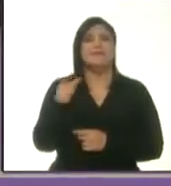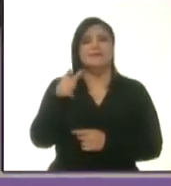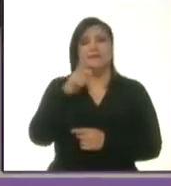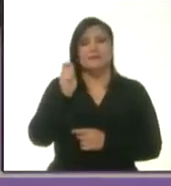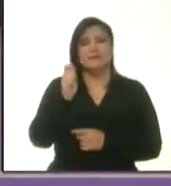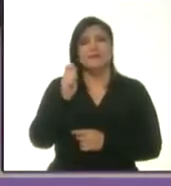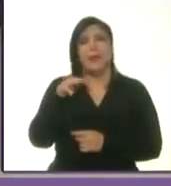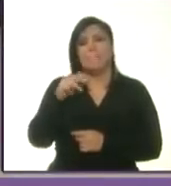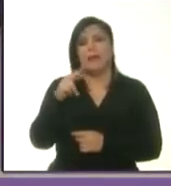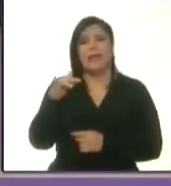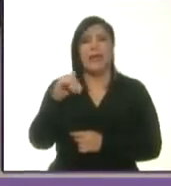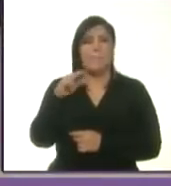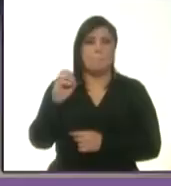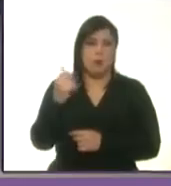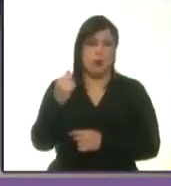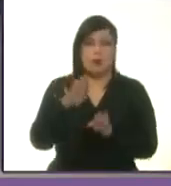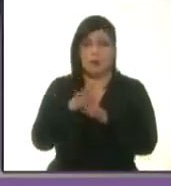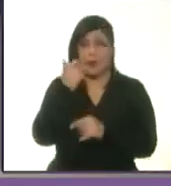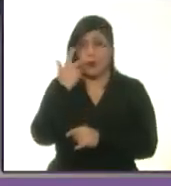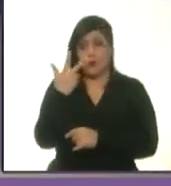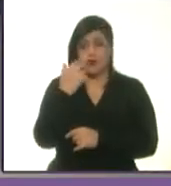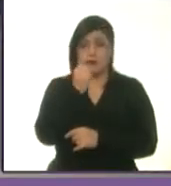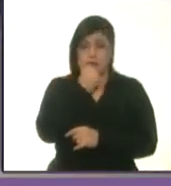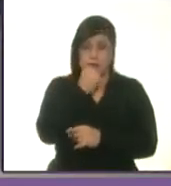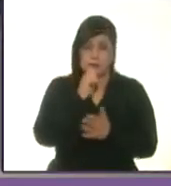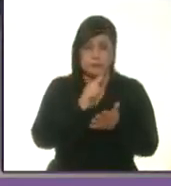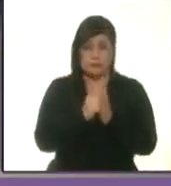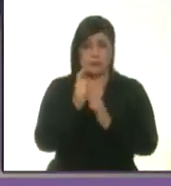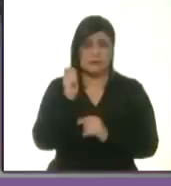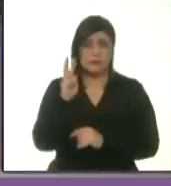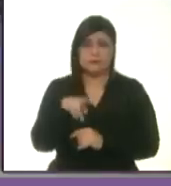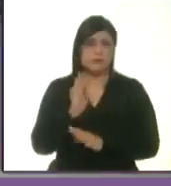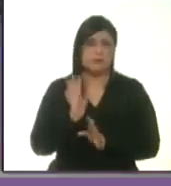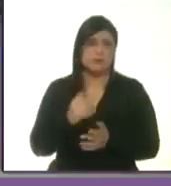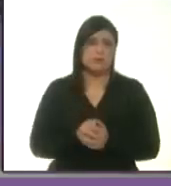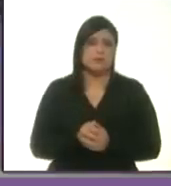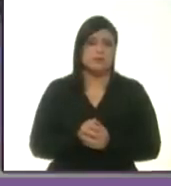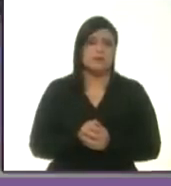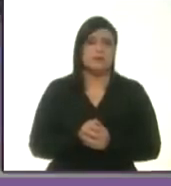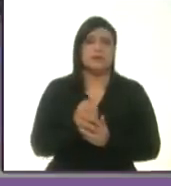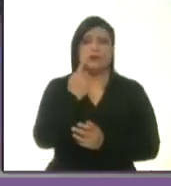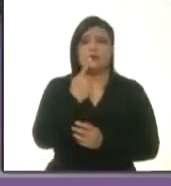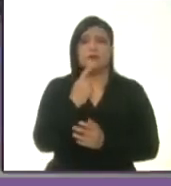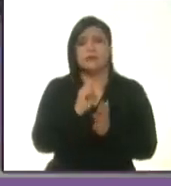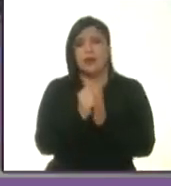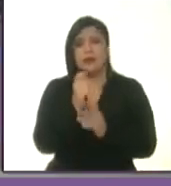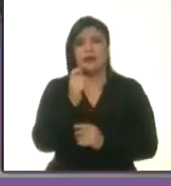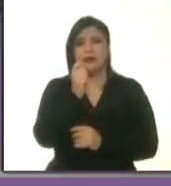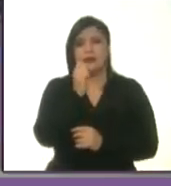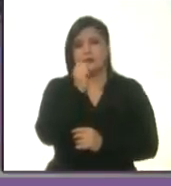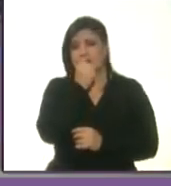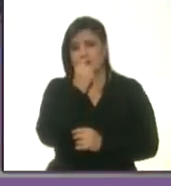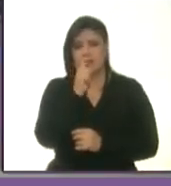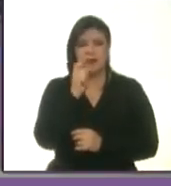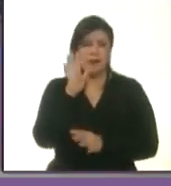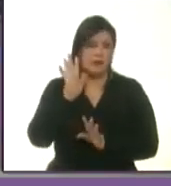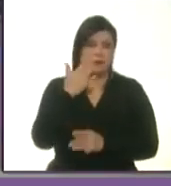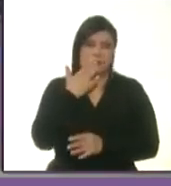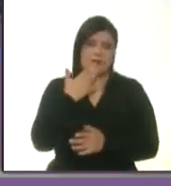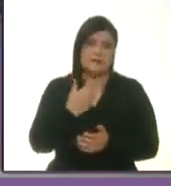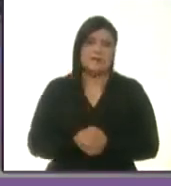candidata mariana boy le gustaría usar el tiempo no un segundo candidata buena no muy bien